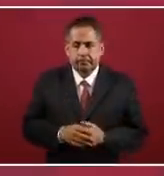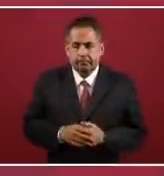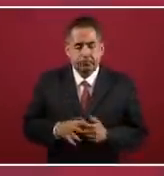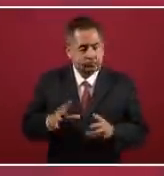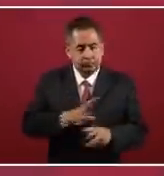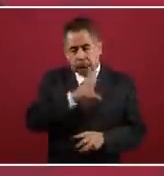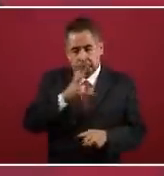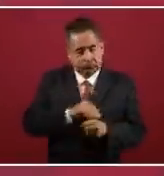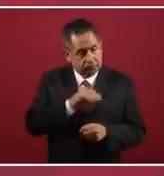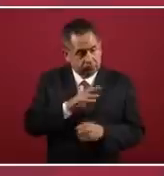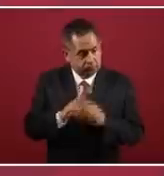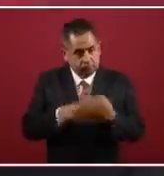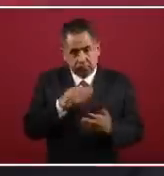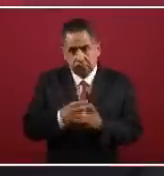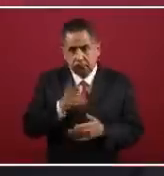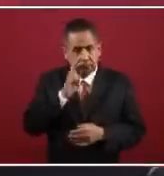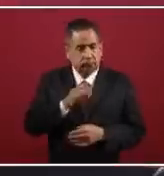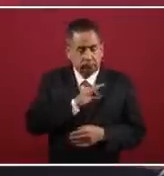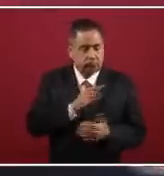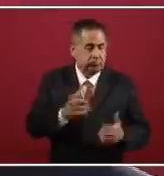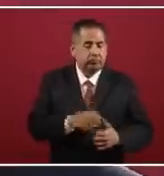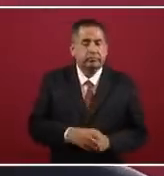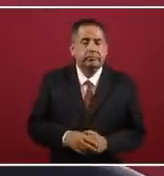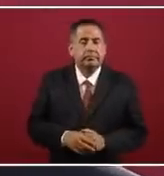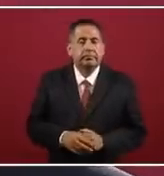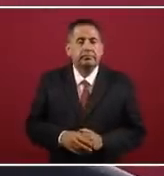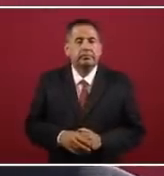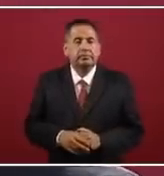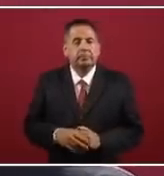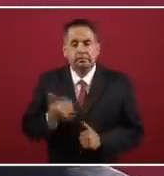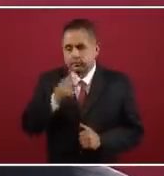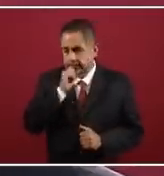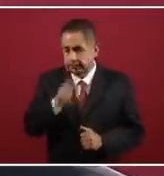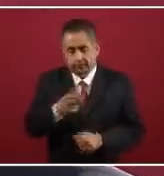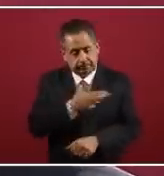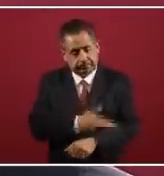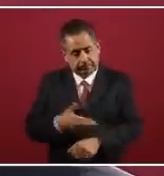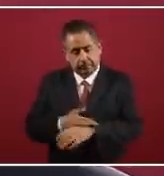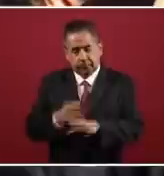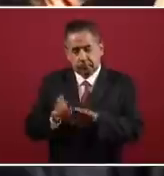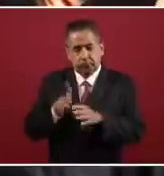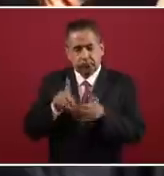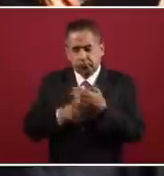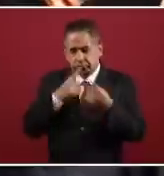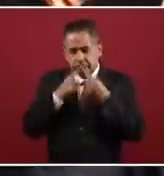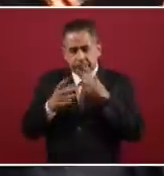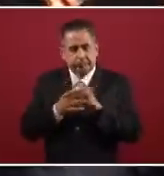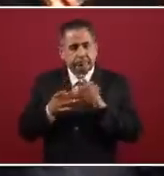todo lo que puedan hacer. Y el procedimiento técnico